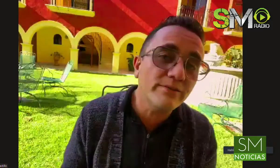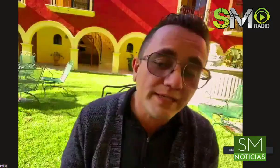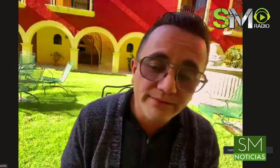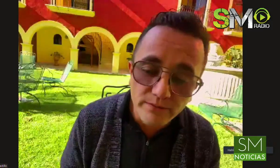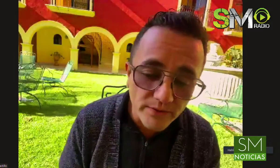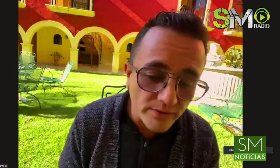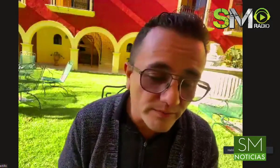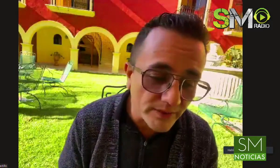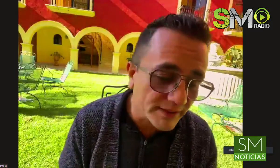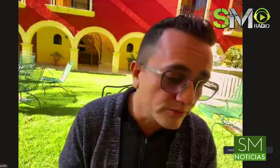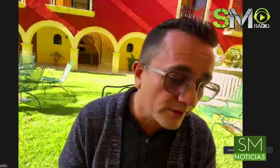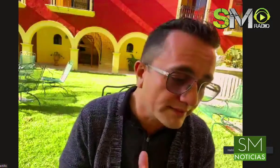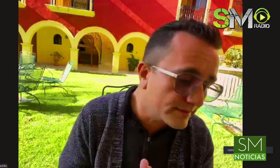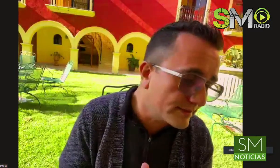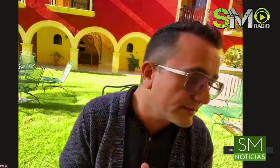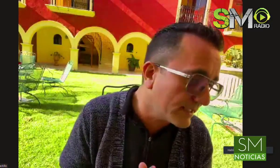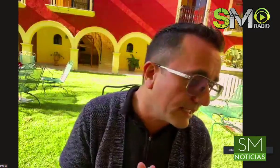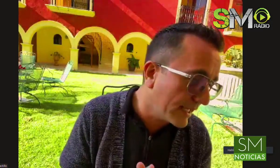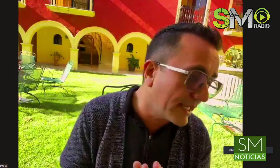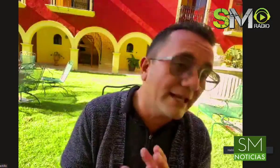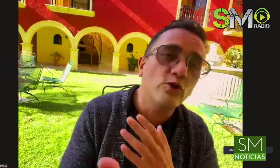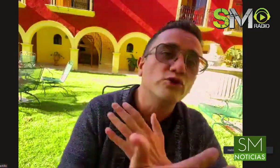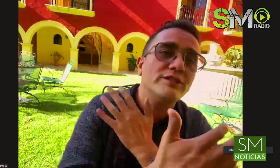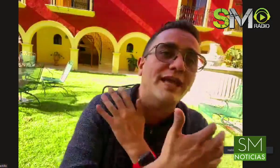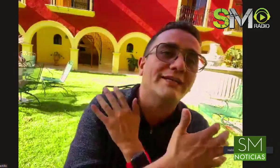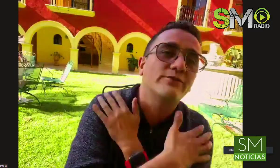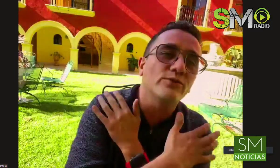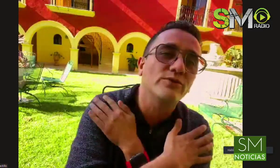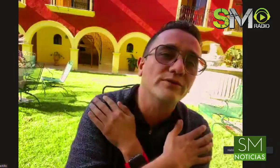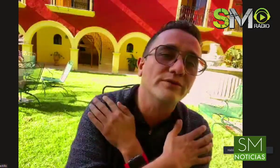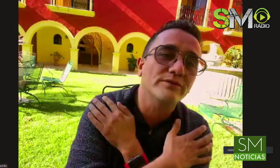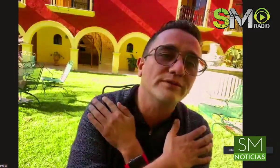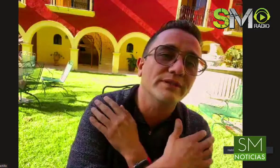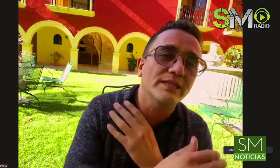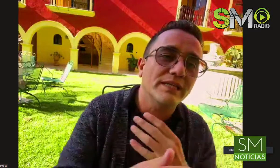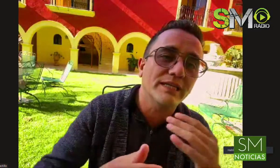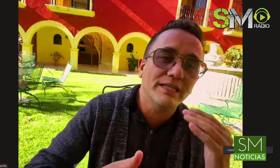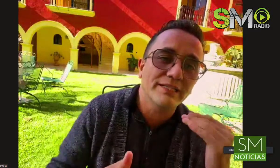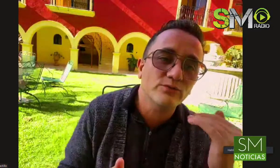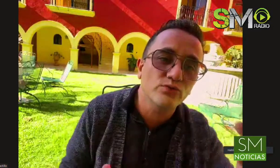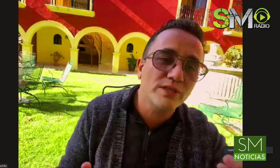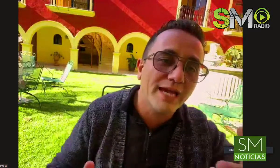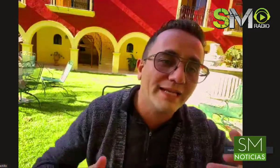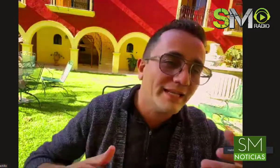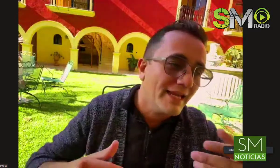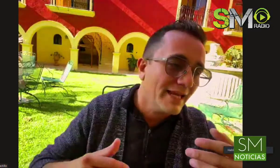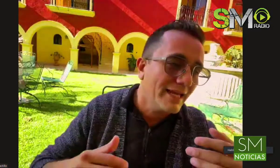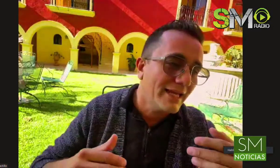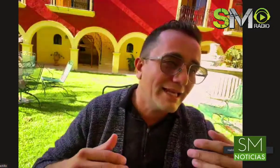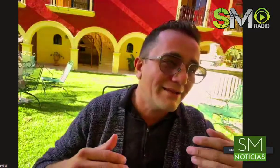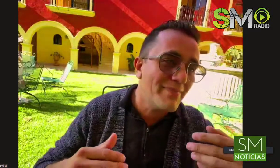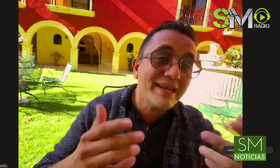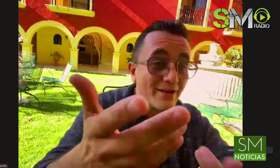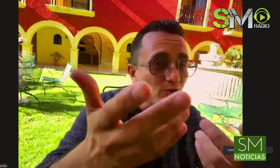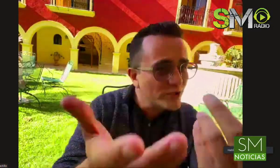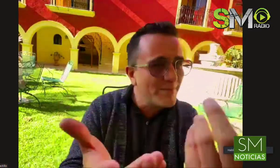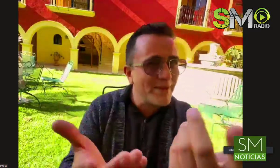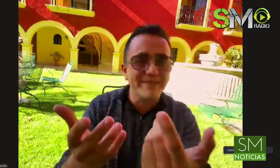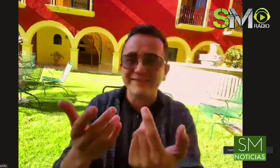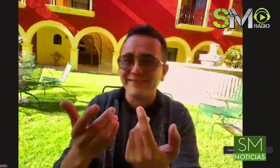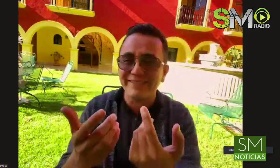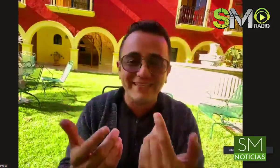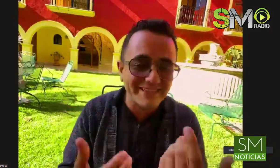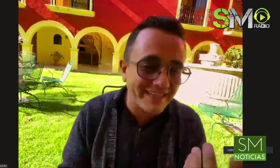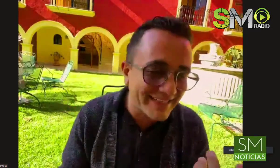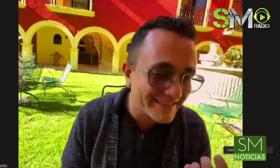finalmente ustedes como cantautores, el contacto, el escuchar, el ver, inclusive